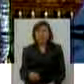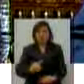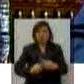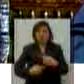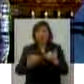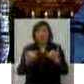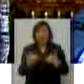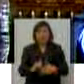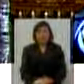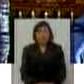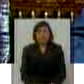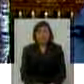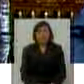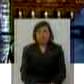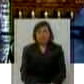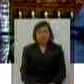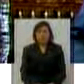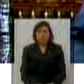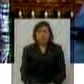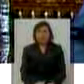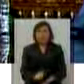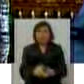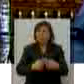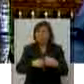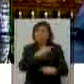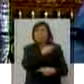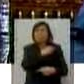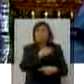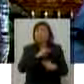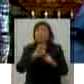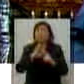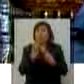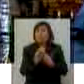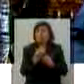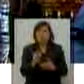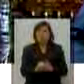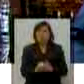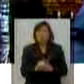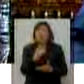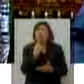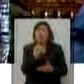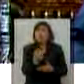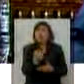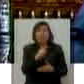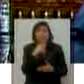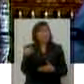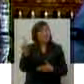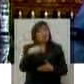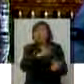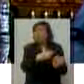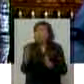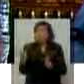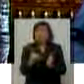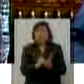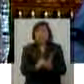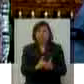señor a la brevedad posible que venga el ministro de cultura a que diga que va a derogar este decreto supremo